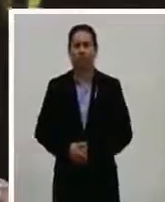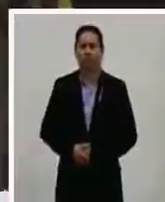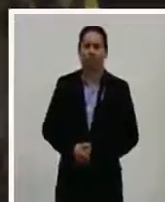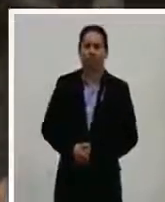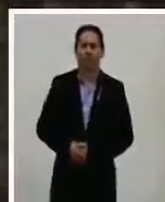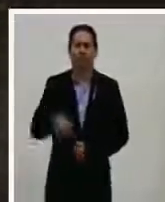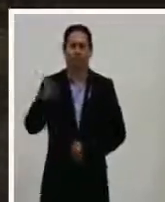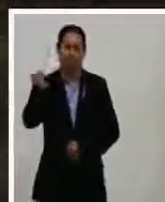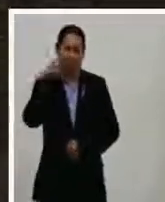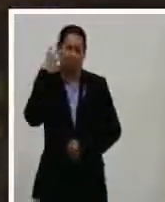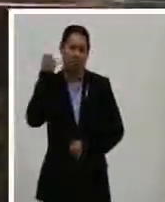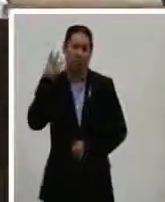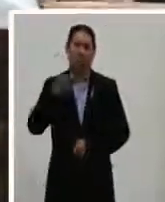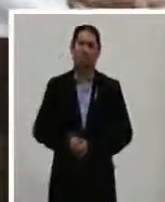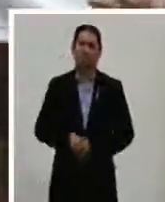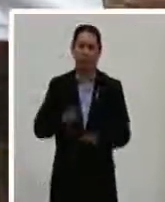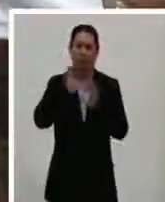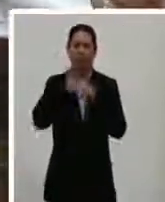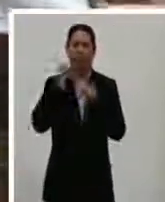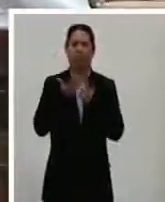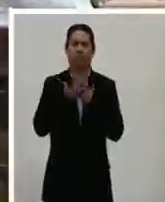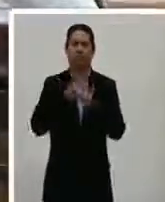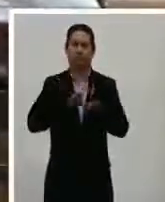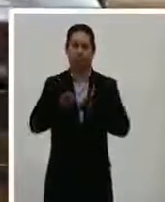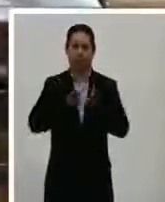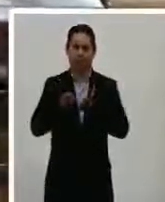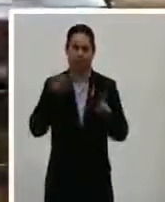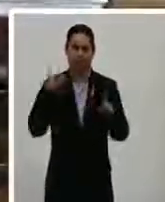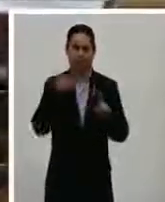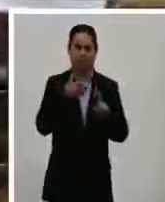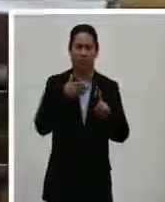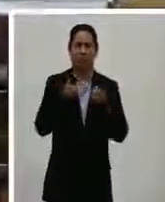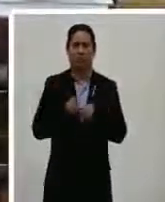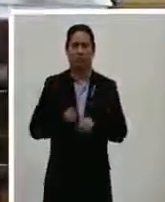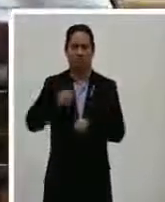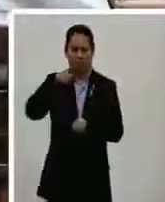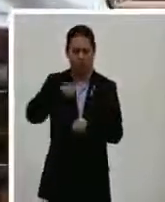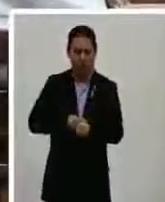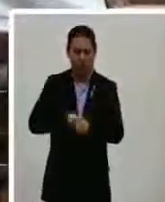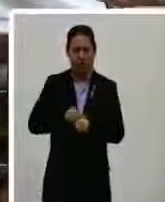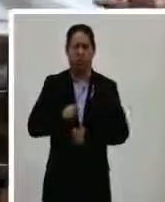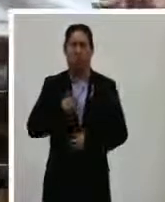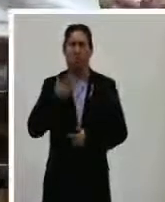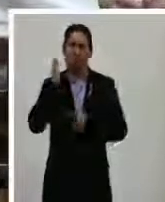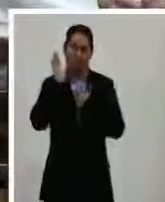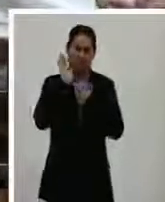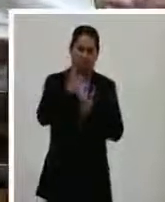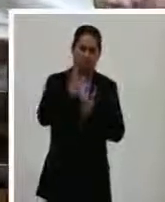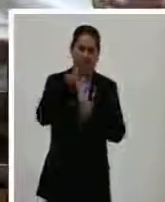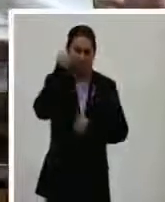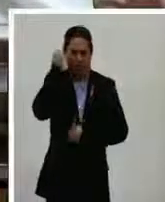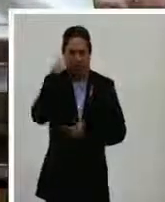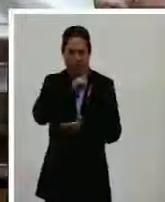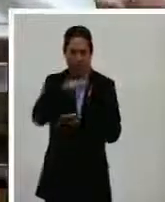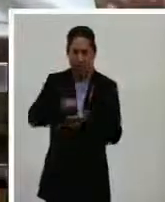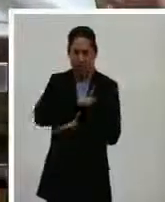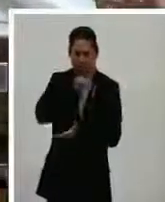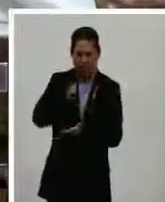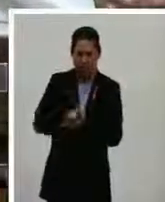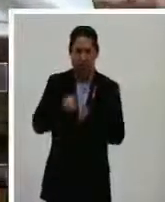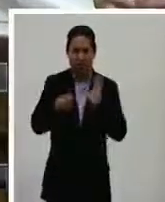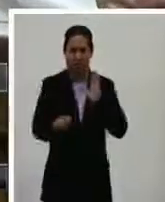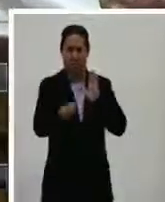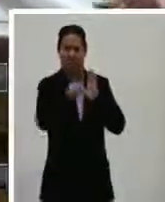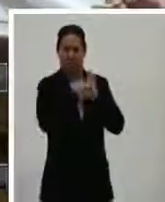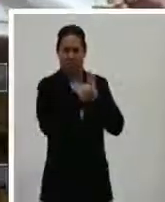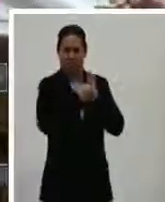honorable asamblea la comisión de trabajo y previsión social presenta dictamen relativo a la iniciativa de decreto por el que se